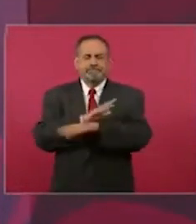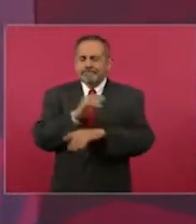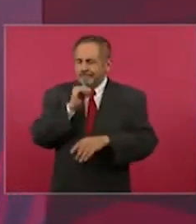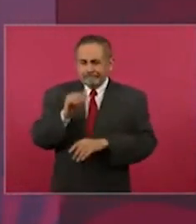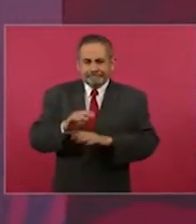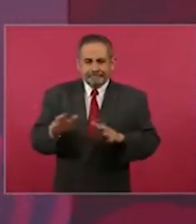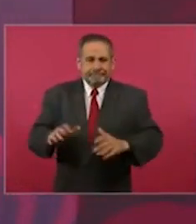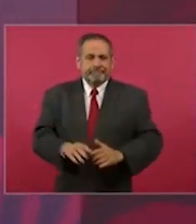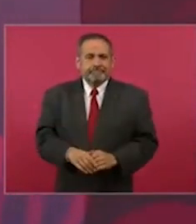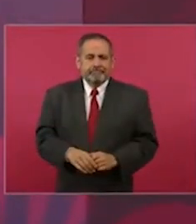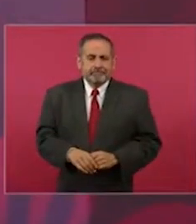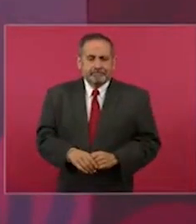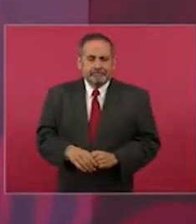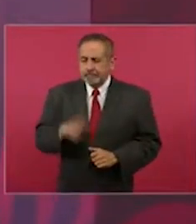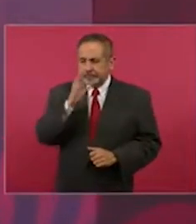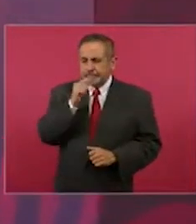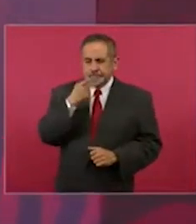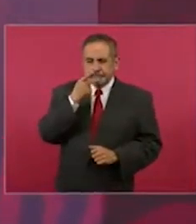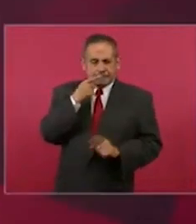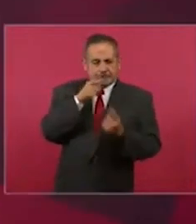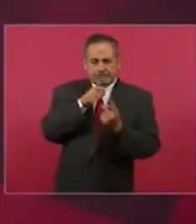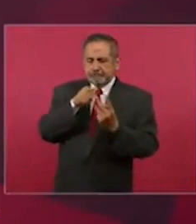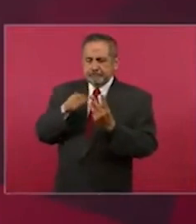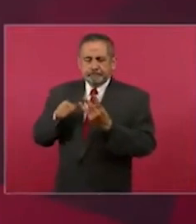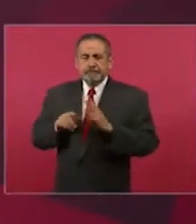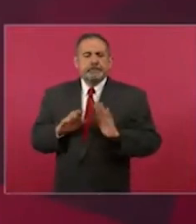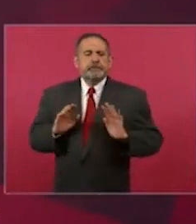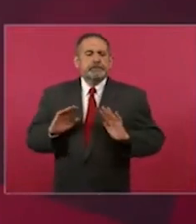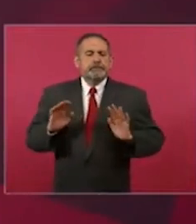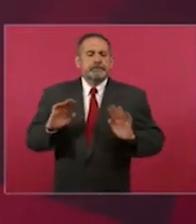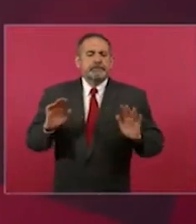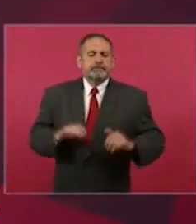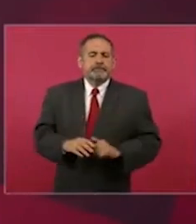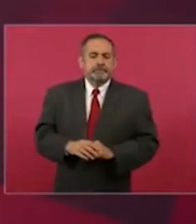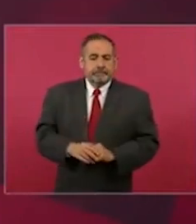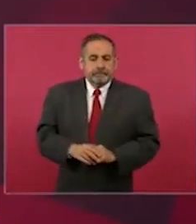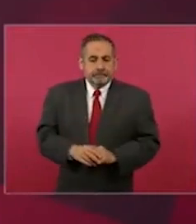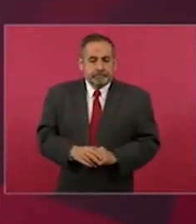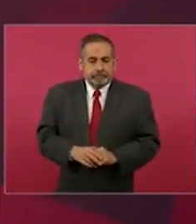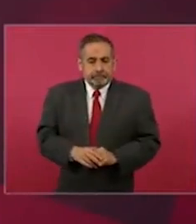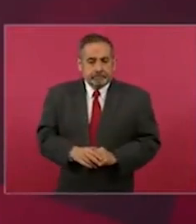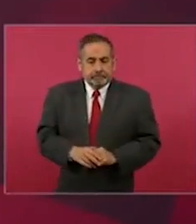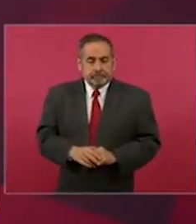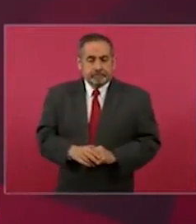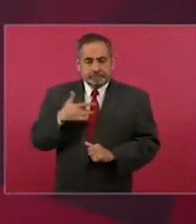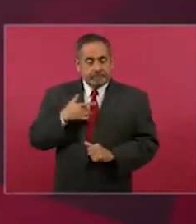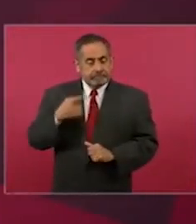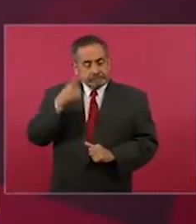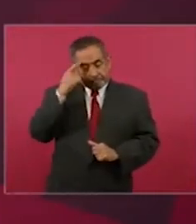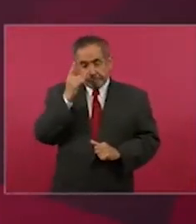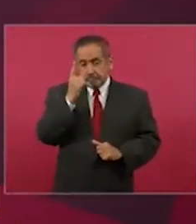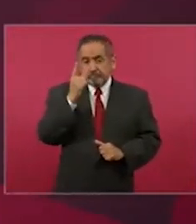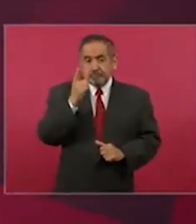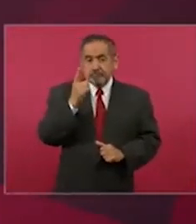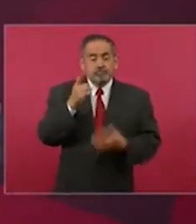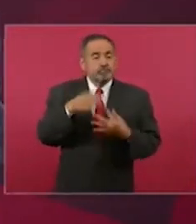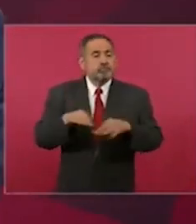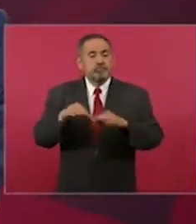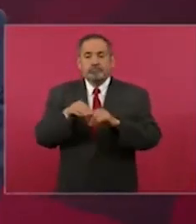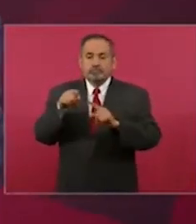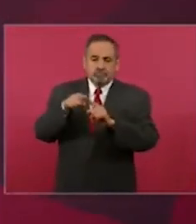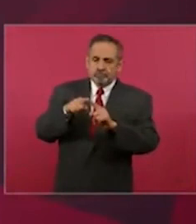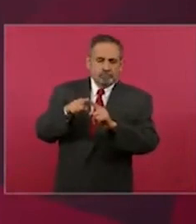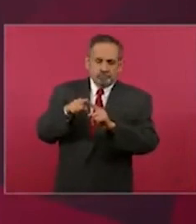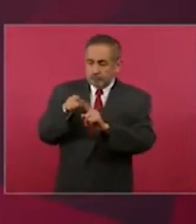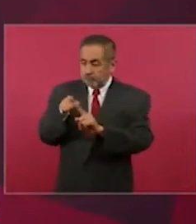López Obrador habló de la importancia de la unidad y recomendó lo mismo a sus opositores. Me parece, no solo en este caso, sino